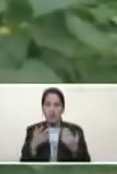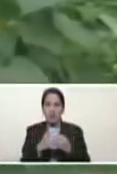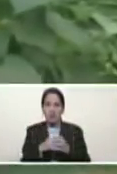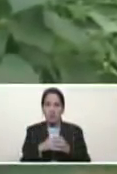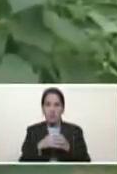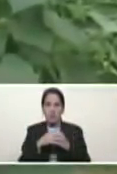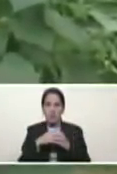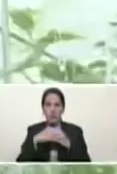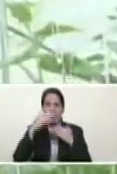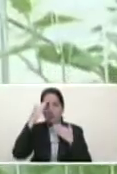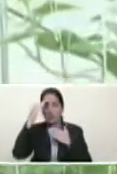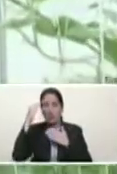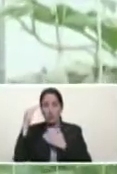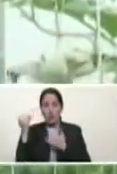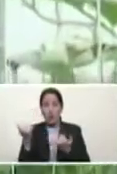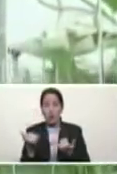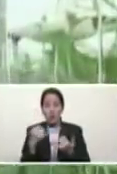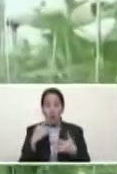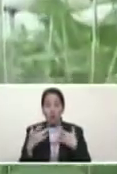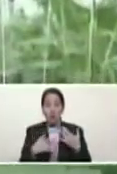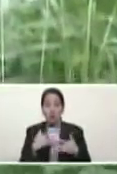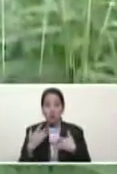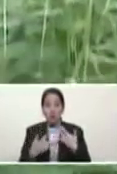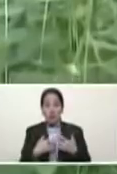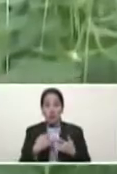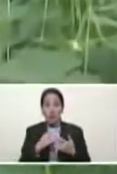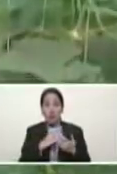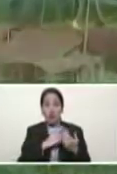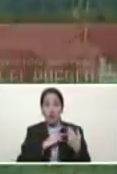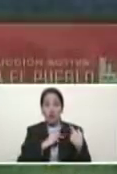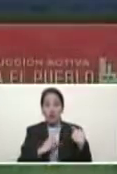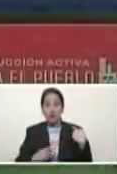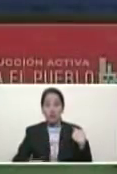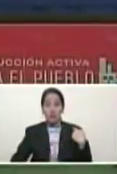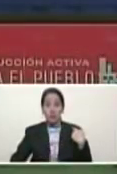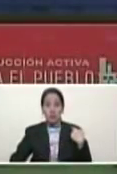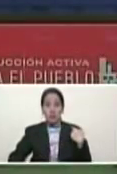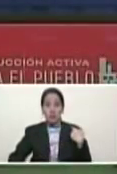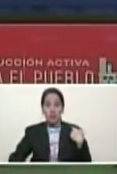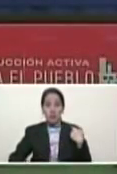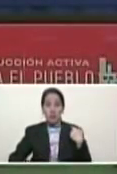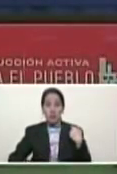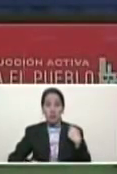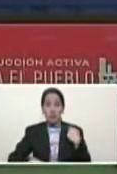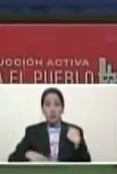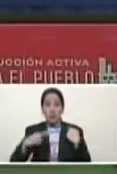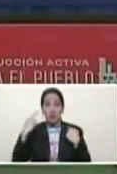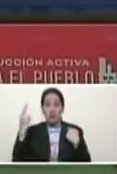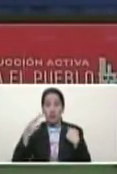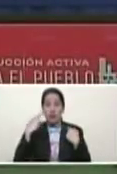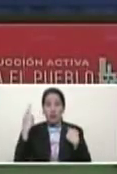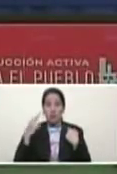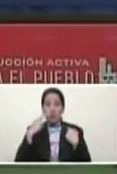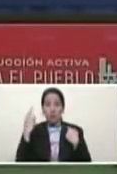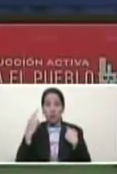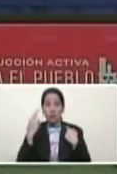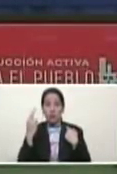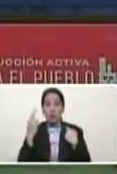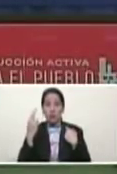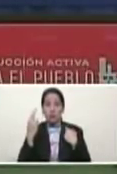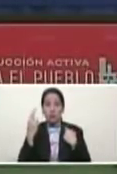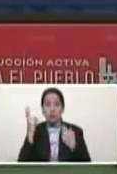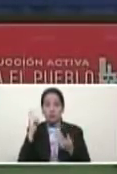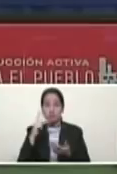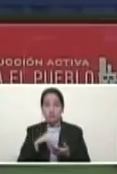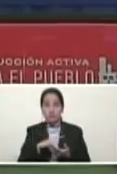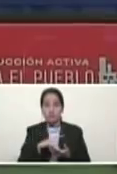también se está incorporando esta actividad la vicepresidenta ejecutiva de la República, compañera Delcy